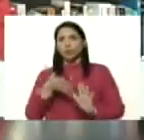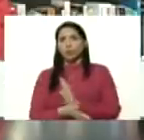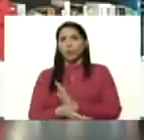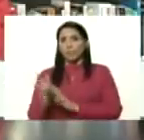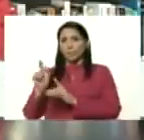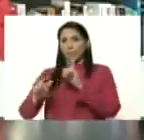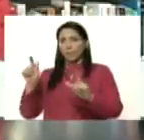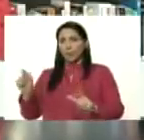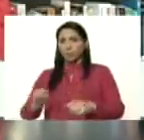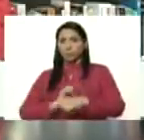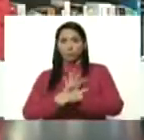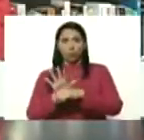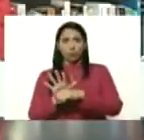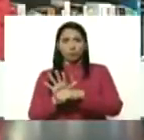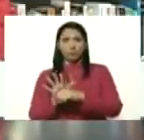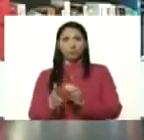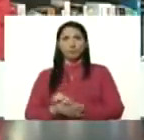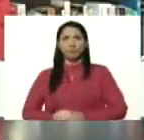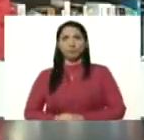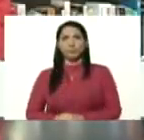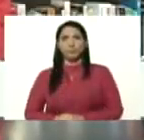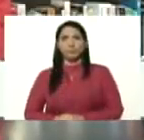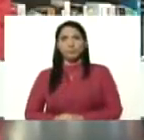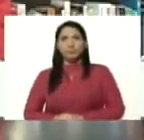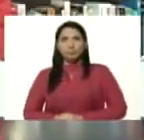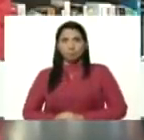de COVID-19.